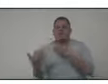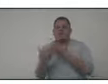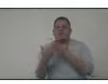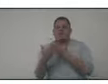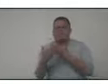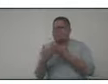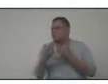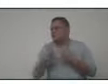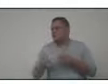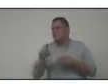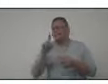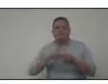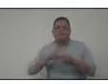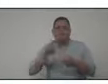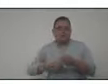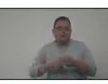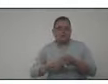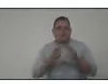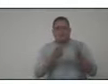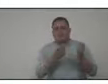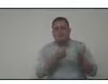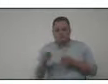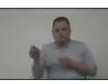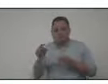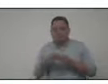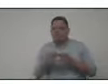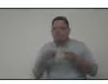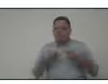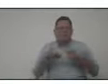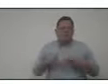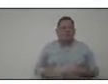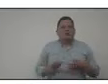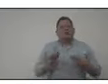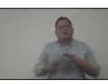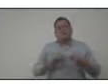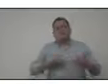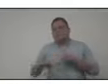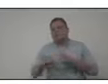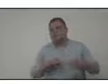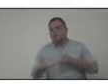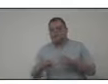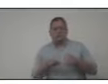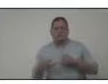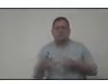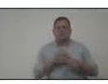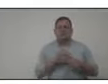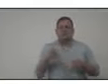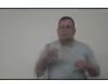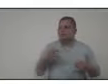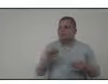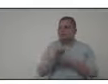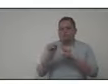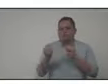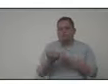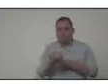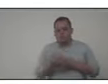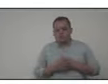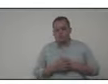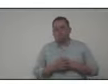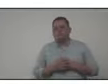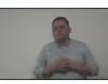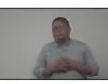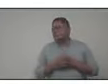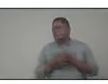en afiliaciones, en portabilidad, en nacimientos, en movilidad, en prestaciones sociales, los cuales están en